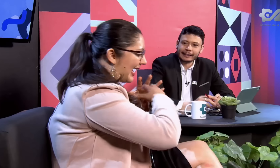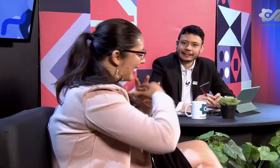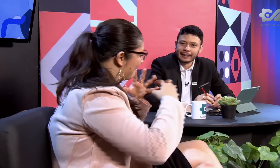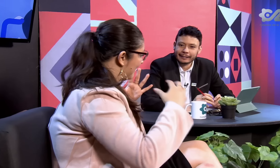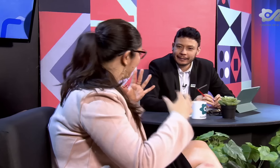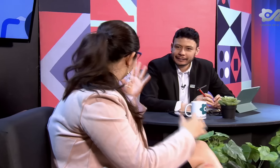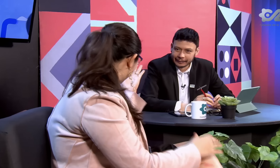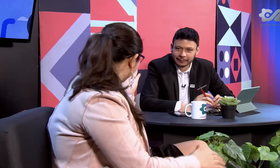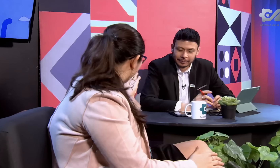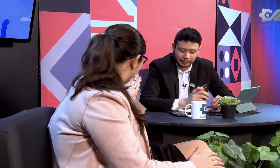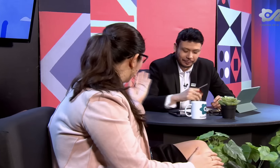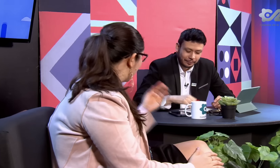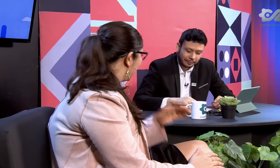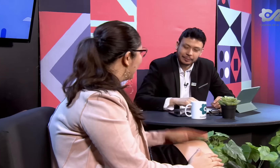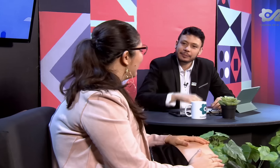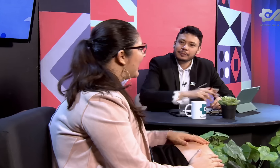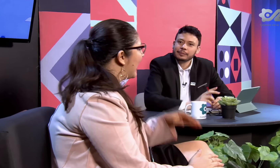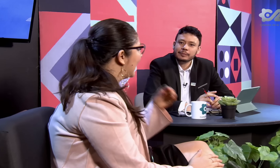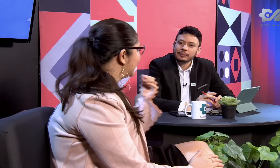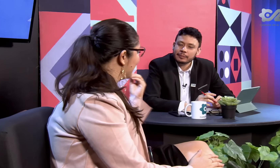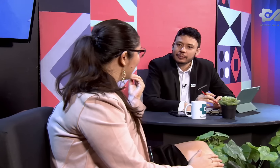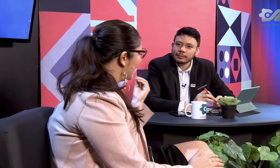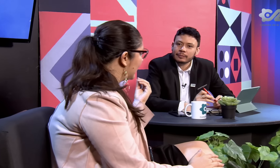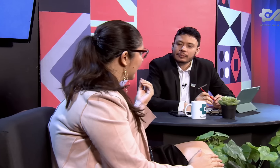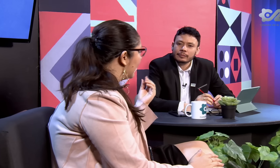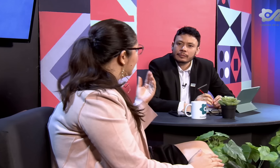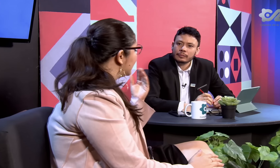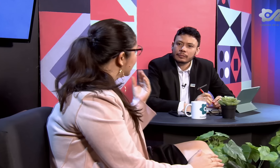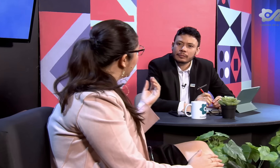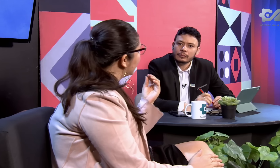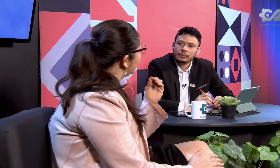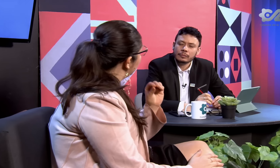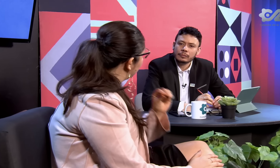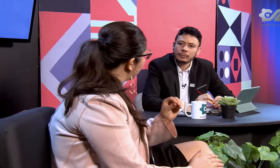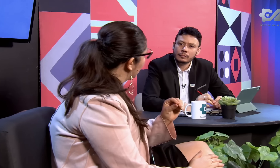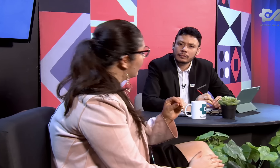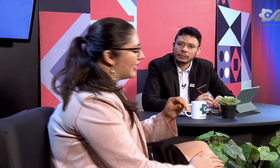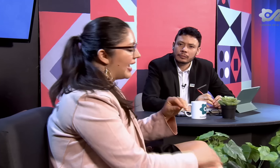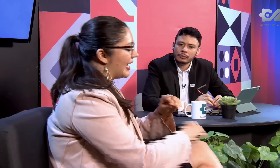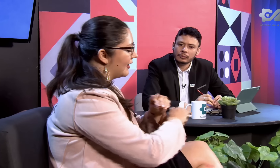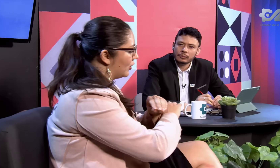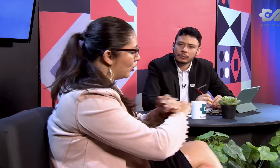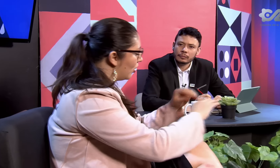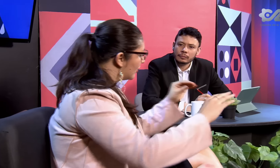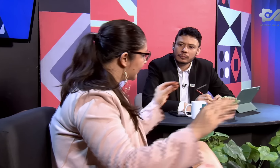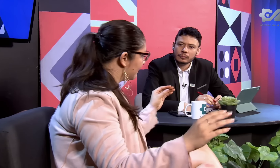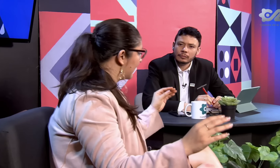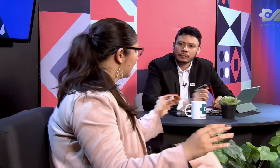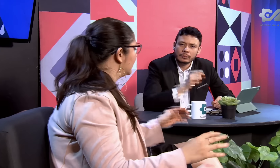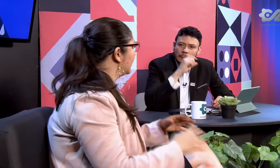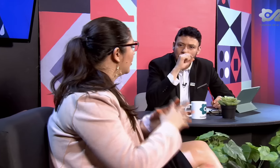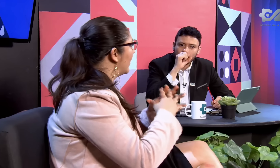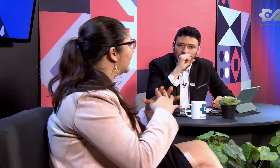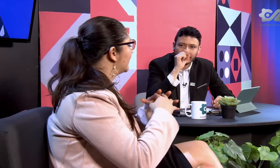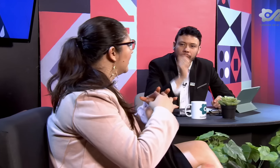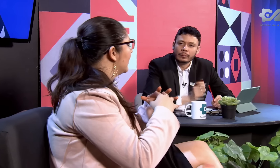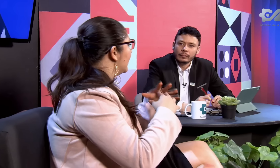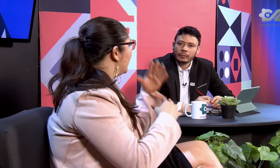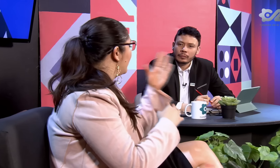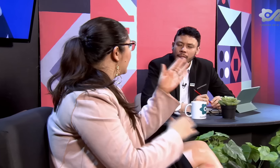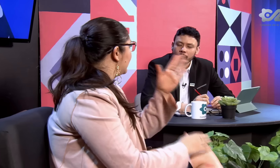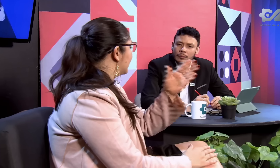más, exactamente, de la extrema derecha. Se está respetando en todos los espectros, en todas